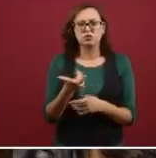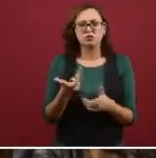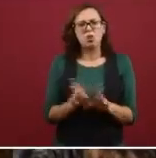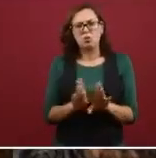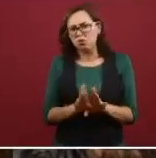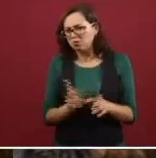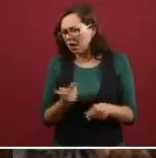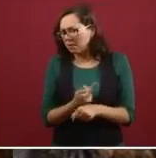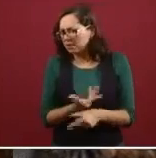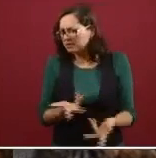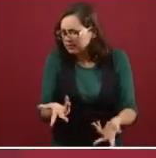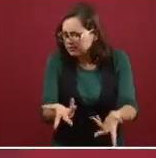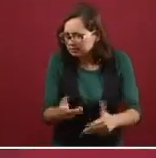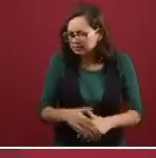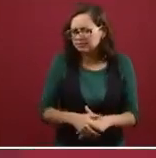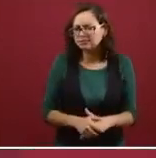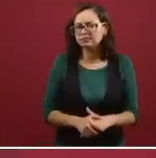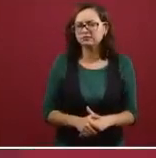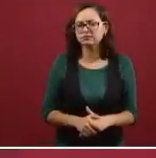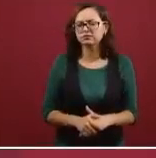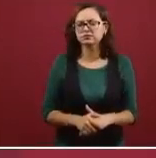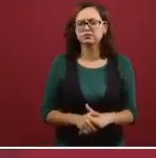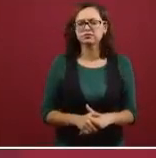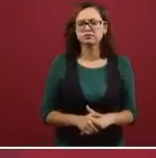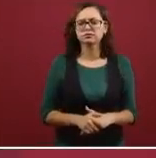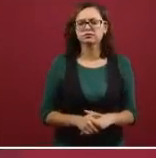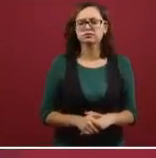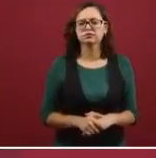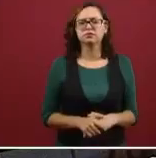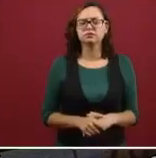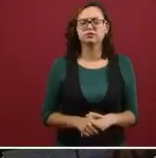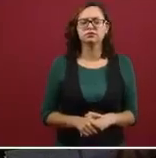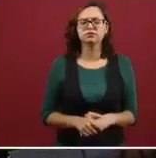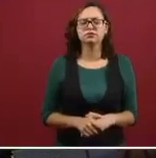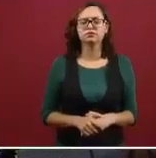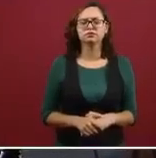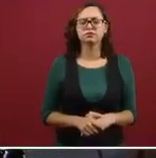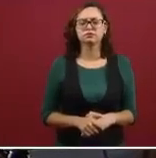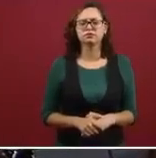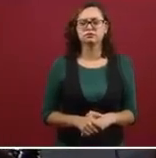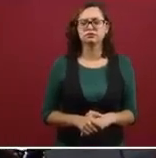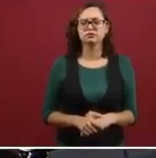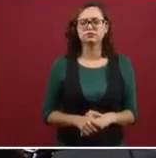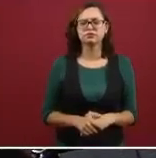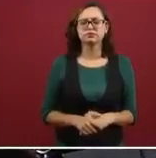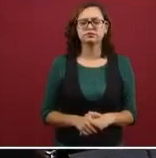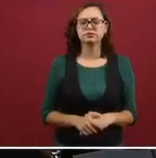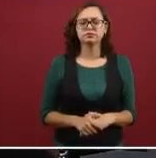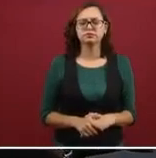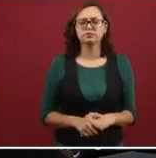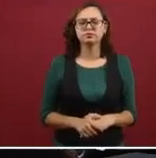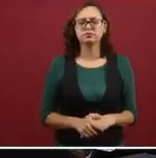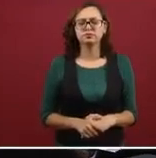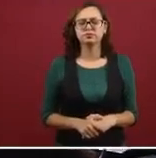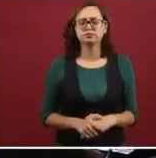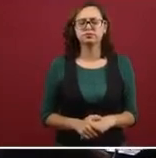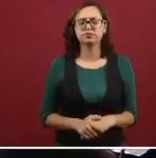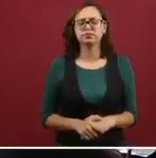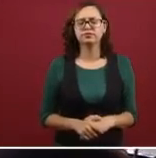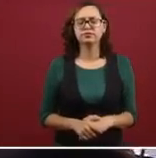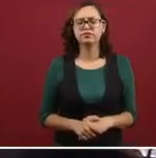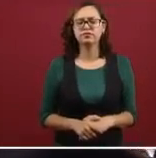presidente? Si me permitiera después una segunda pregunta, gracias. El dato. Sí, el dato,